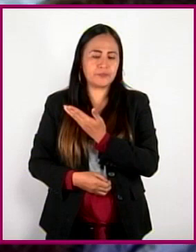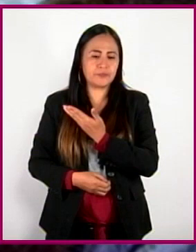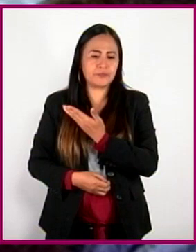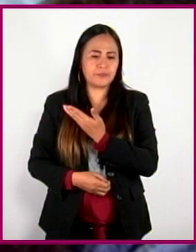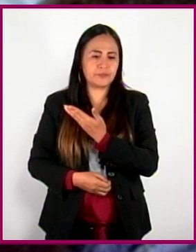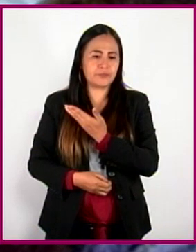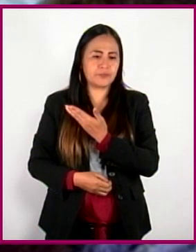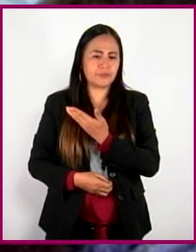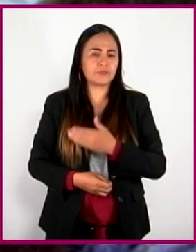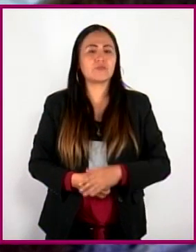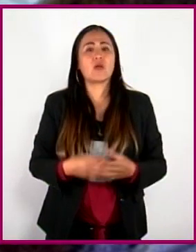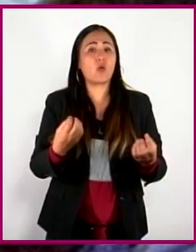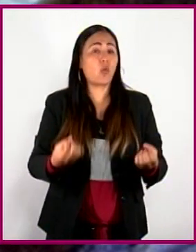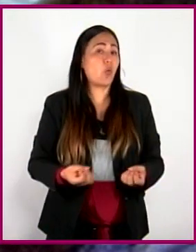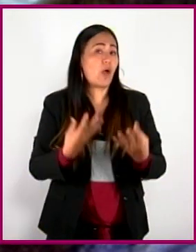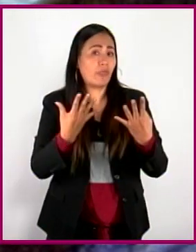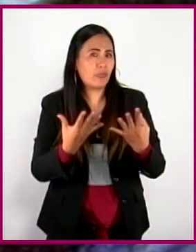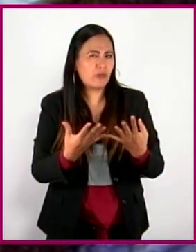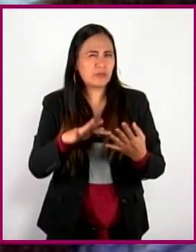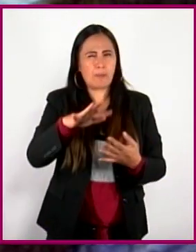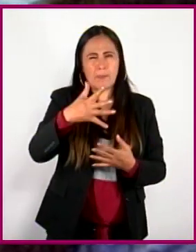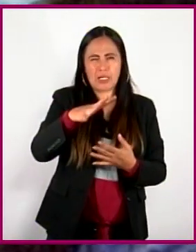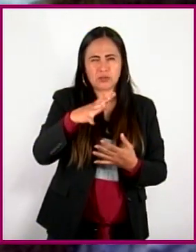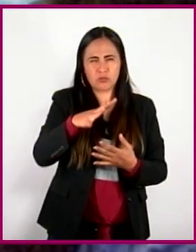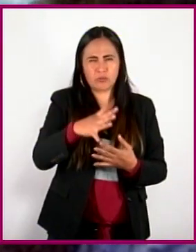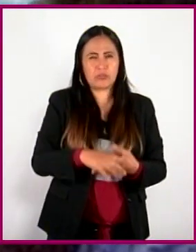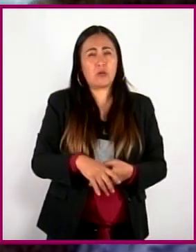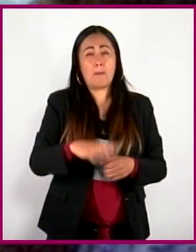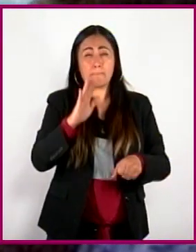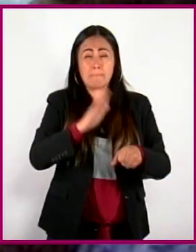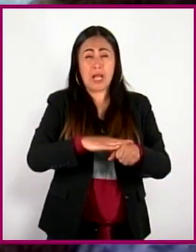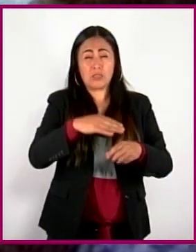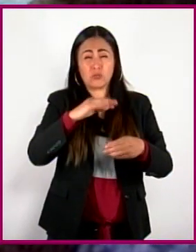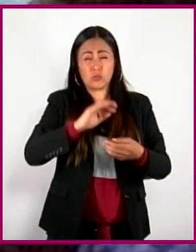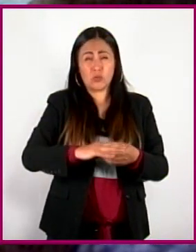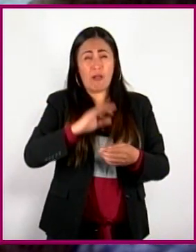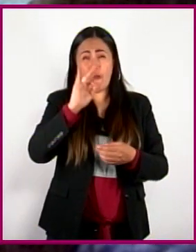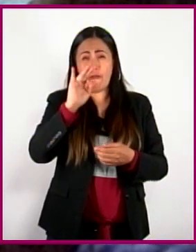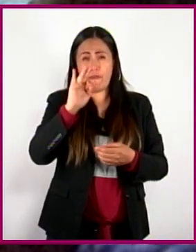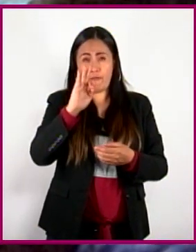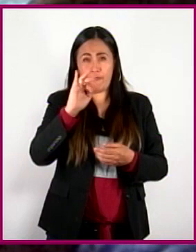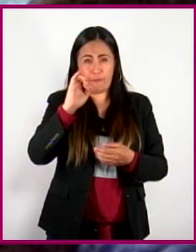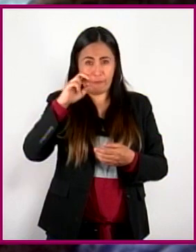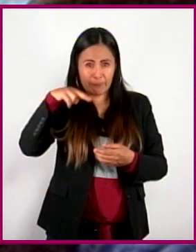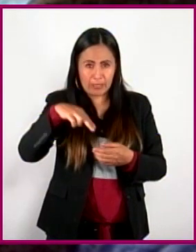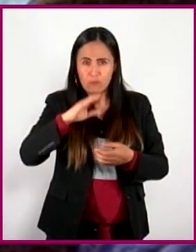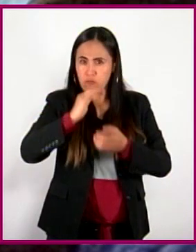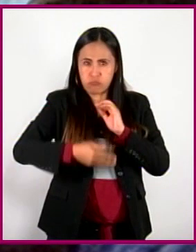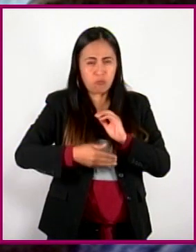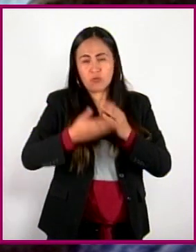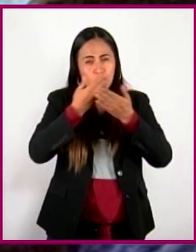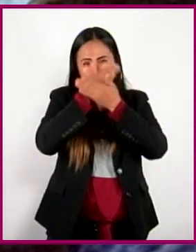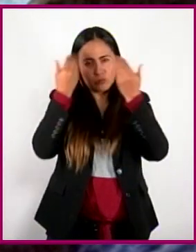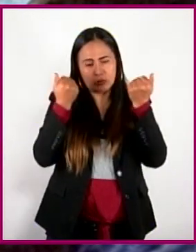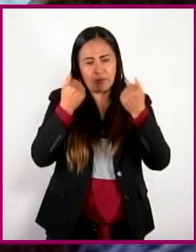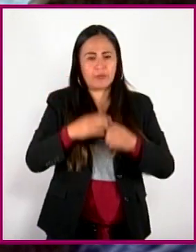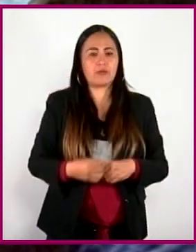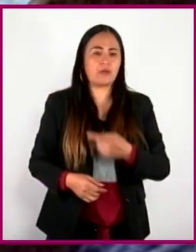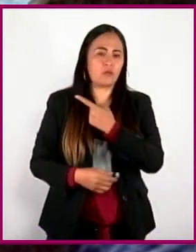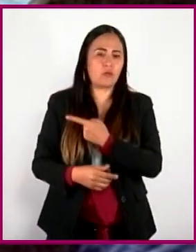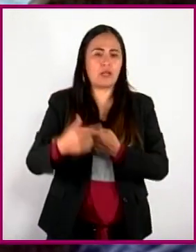estos primos se conocen solo unos cuantos y no se sabe si hay una infinidad de ellos. También tenemos los primos de Sophie